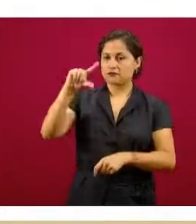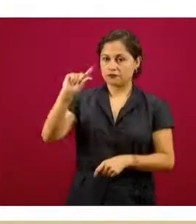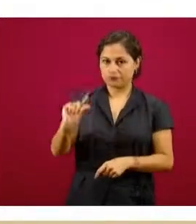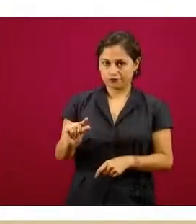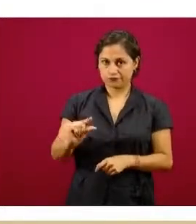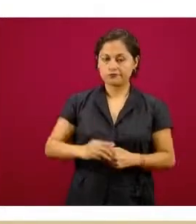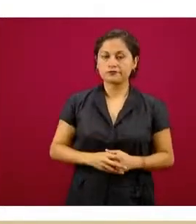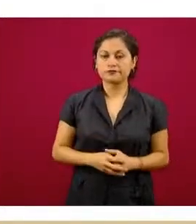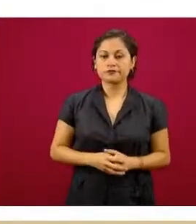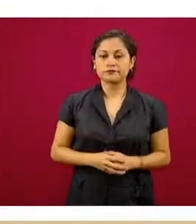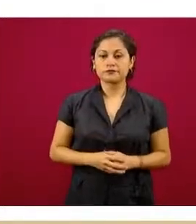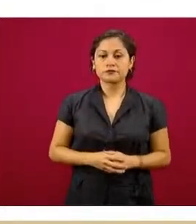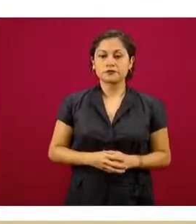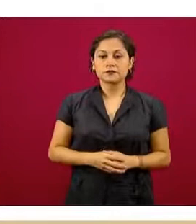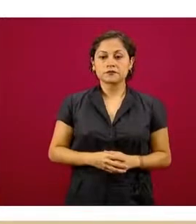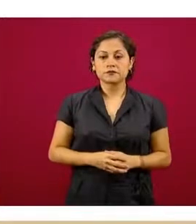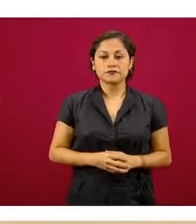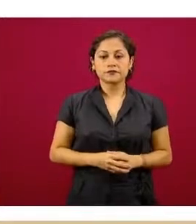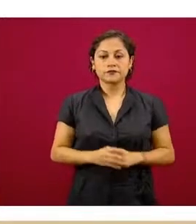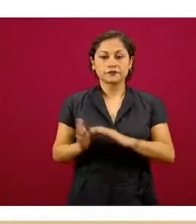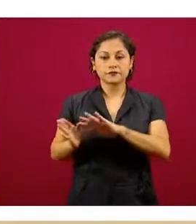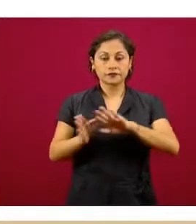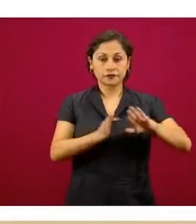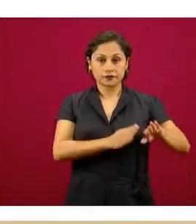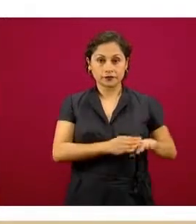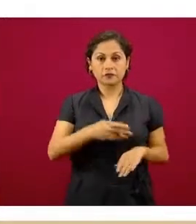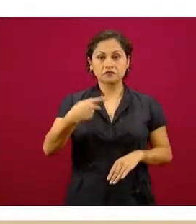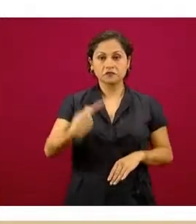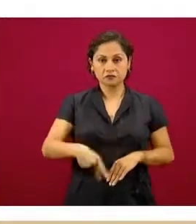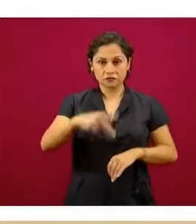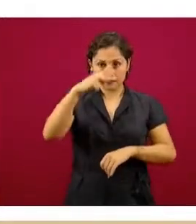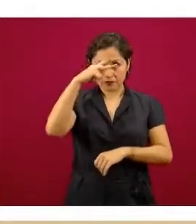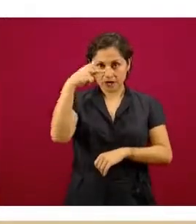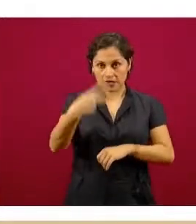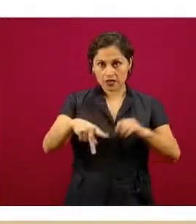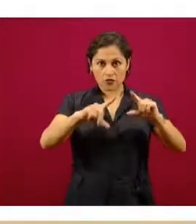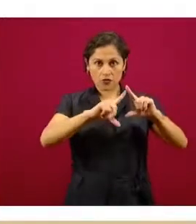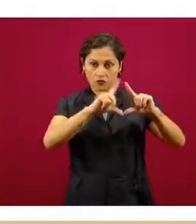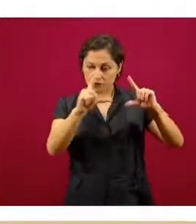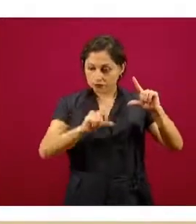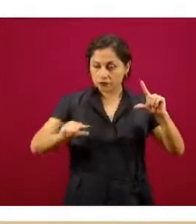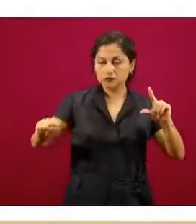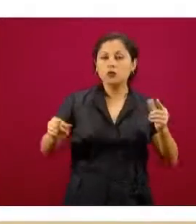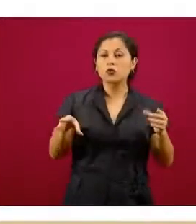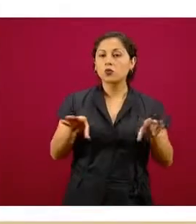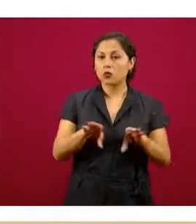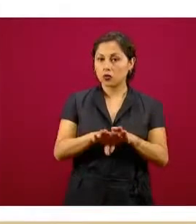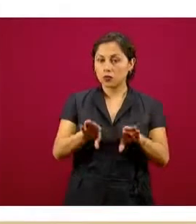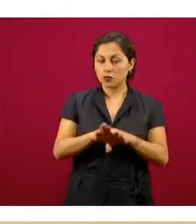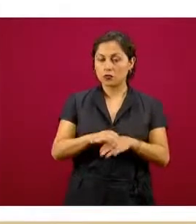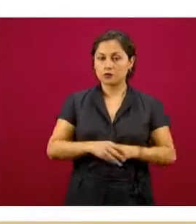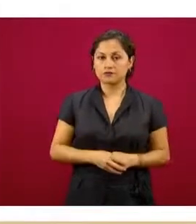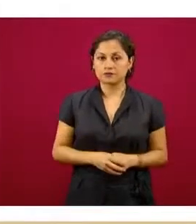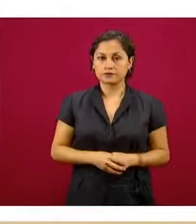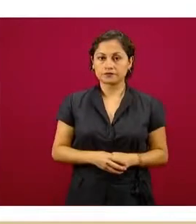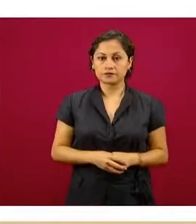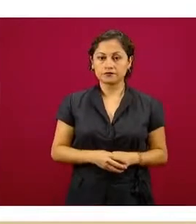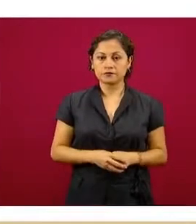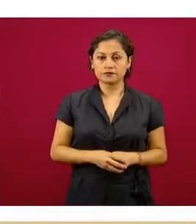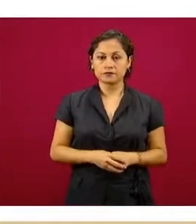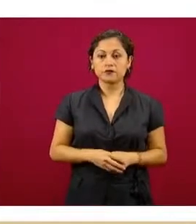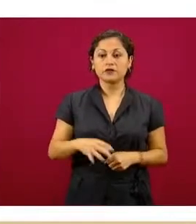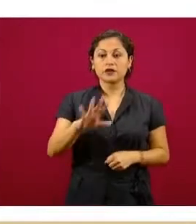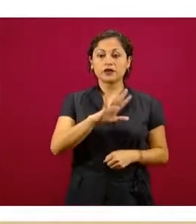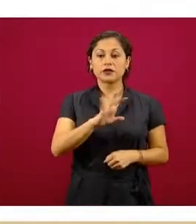activa. Veamos los números para la República Mexicana. El día de hoy se actualizan con